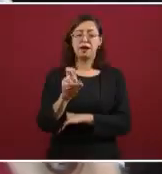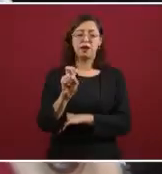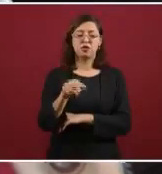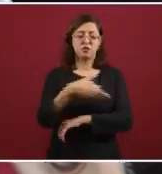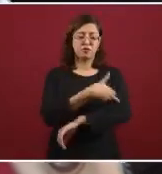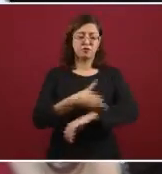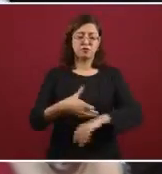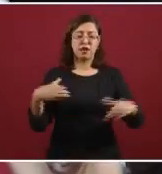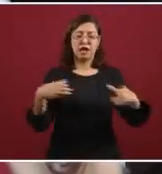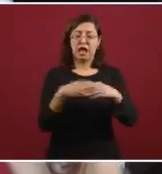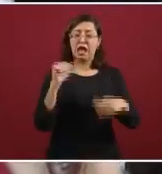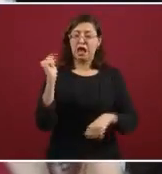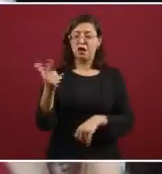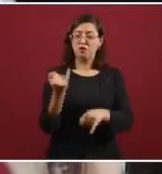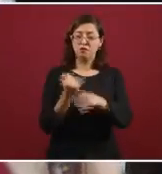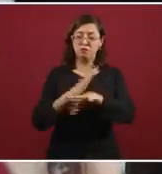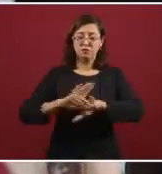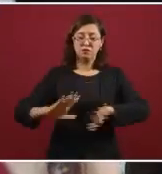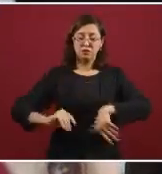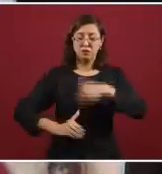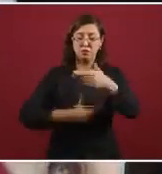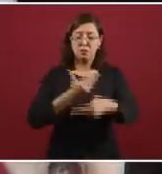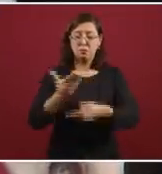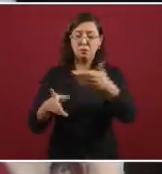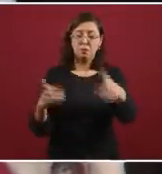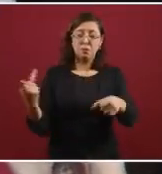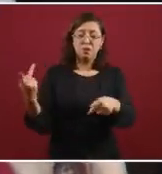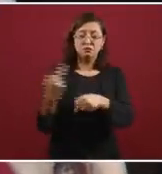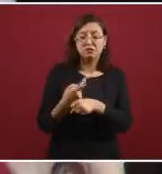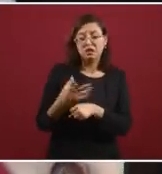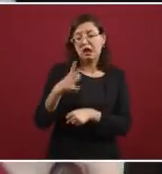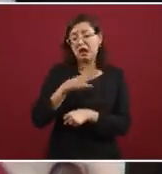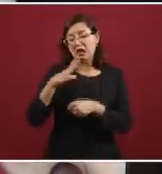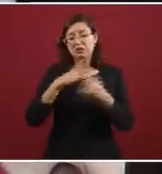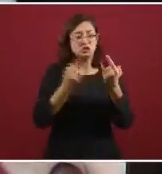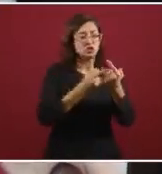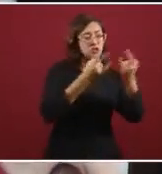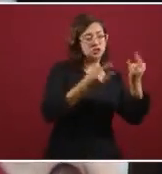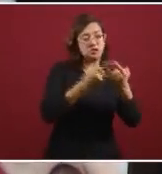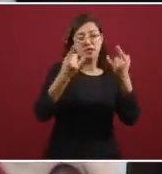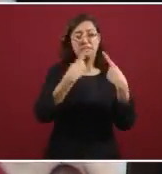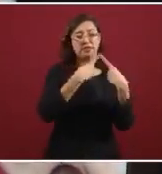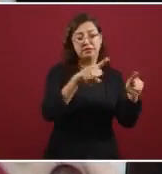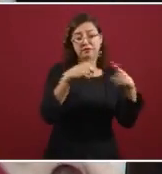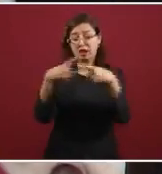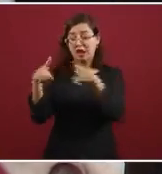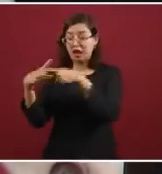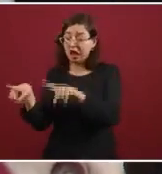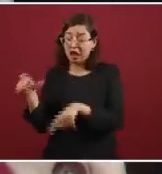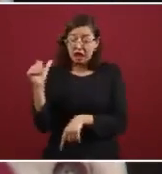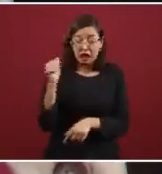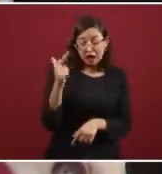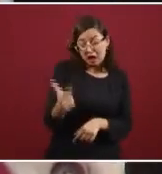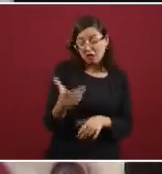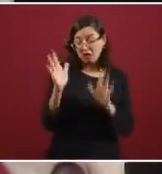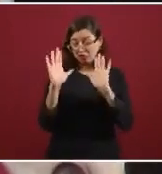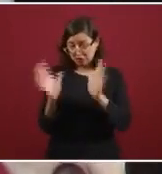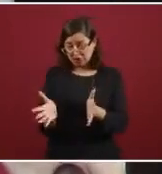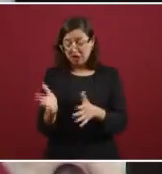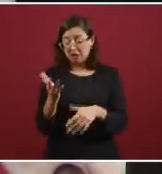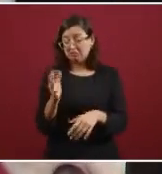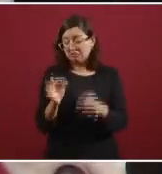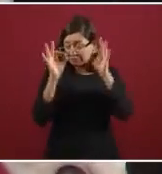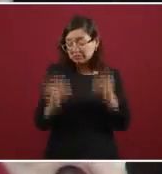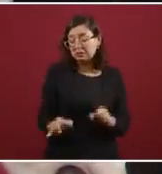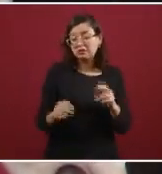informe, avance de qué pudo haber ocurrido, porque había varias versiones, si ya hubo un acercamiento con las